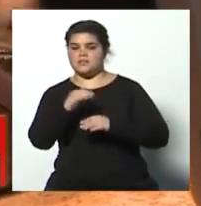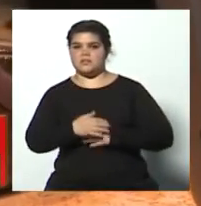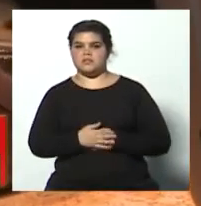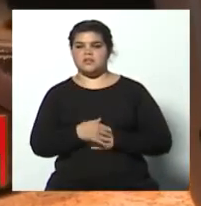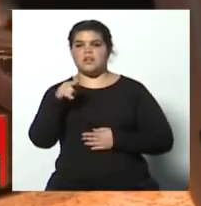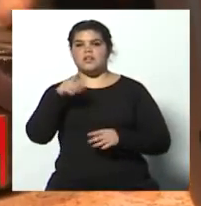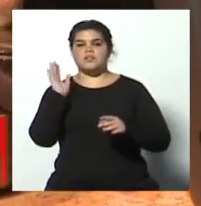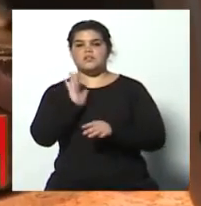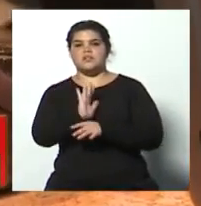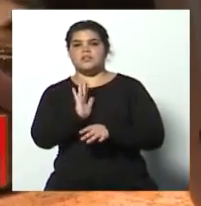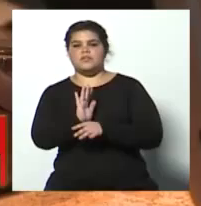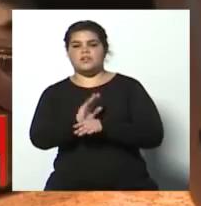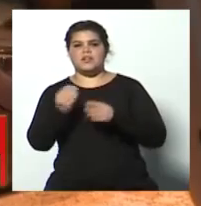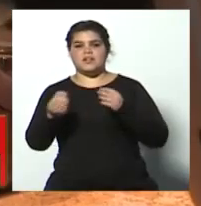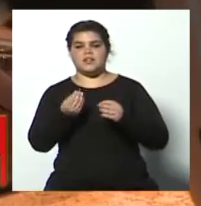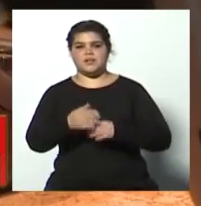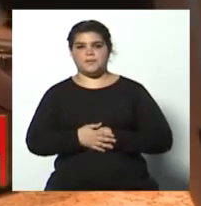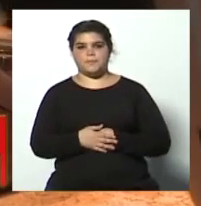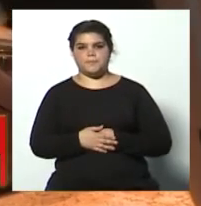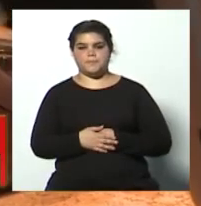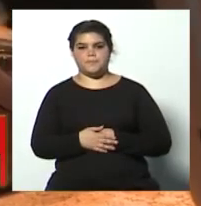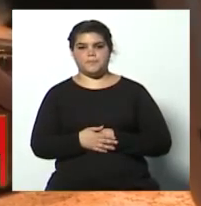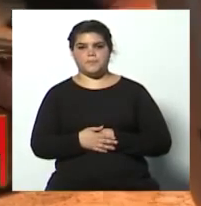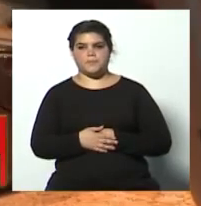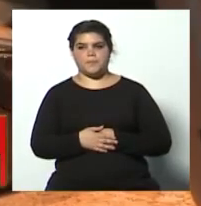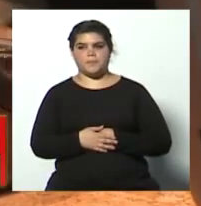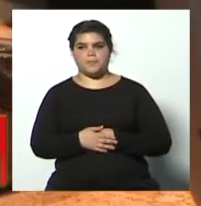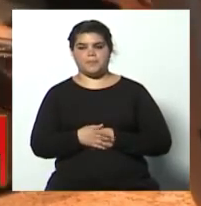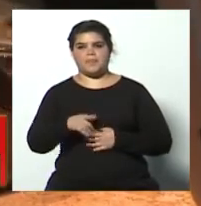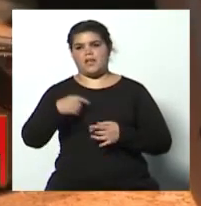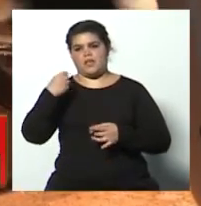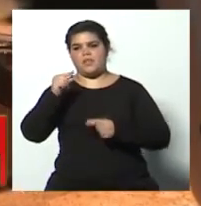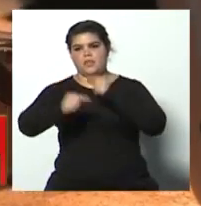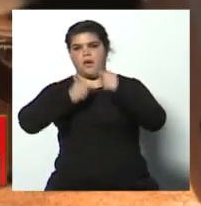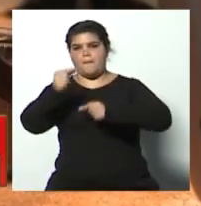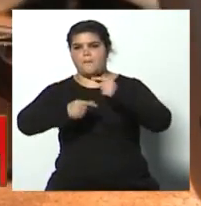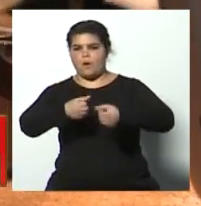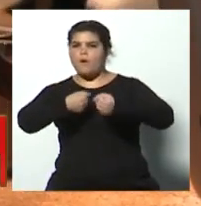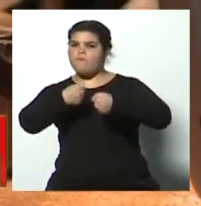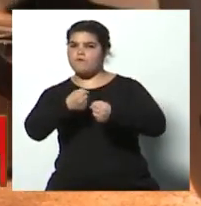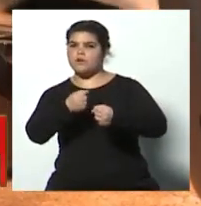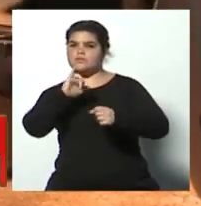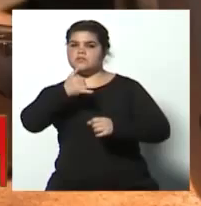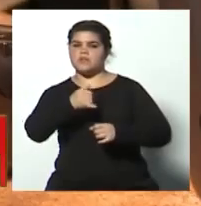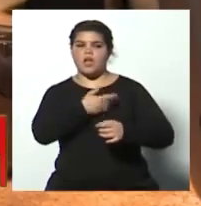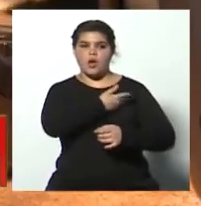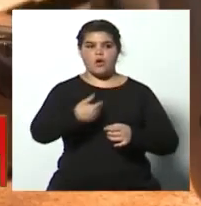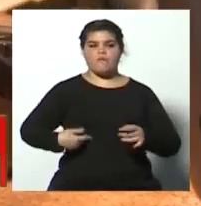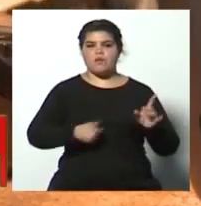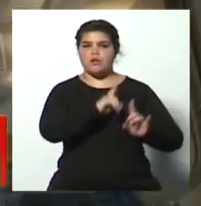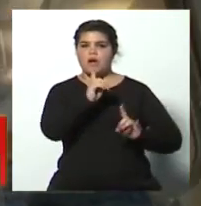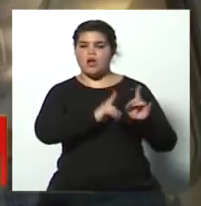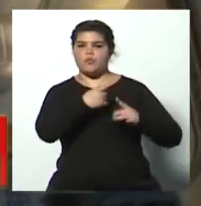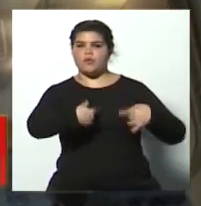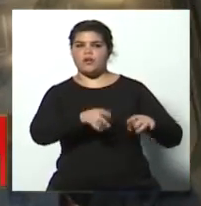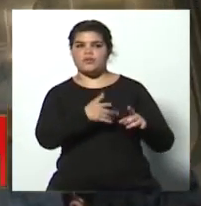la tendencia es a que se siga solidificando, ¿no? Uh-huh. El gobierno provocó en algunas medidas